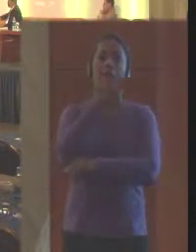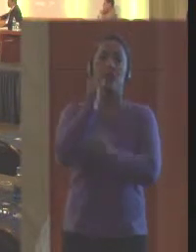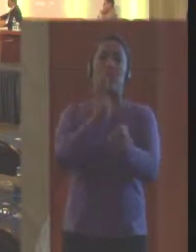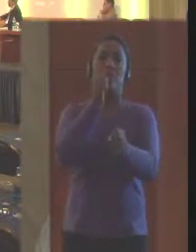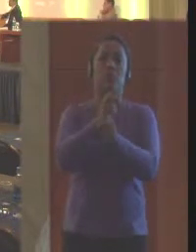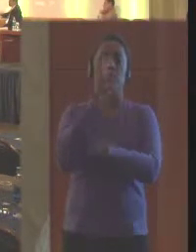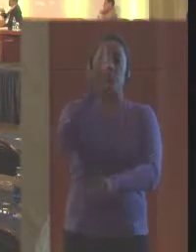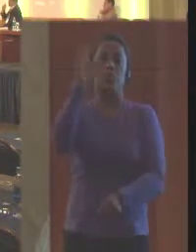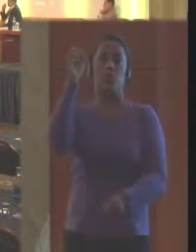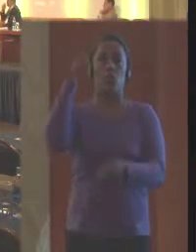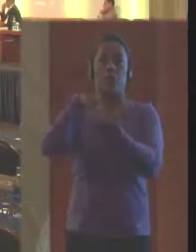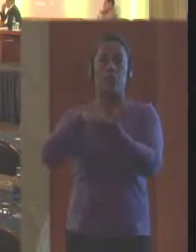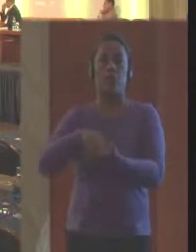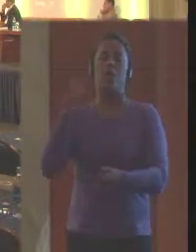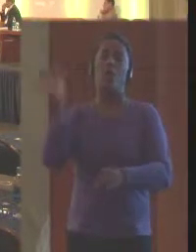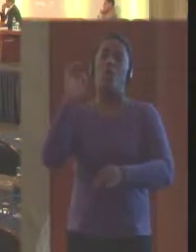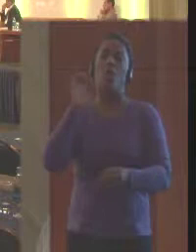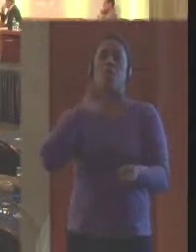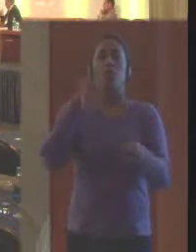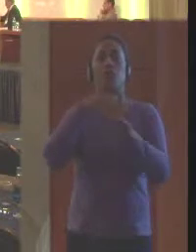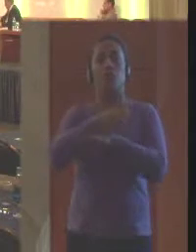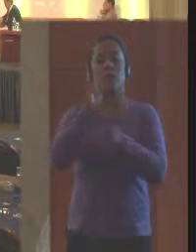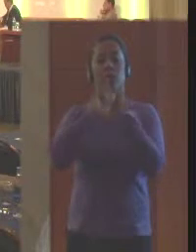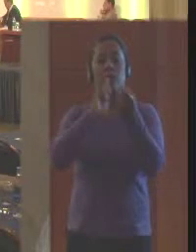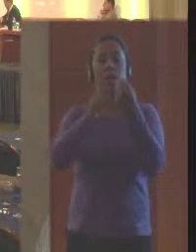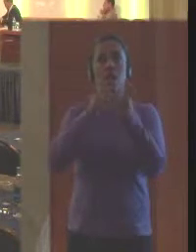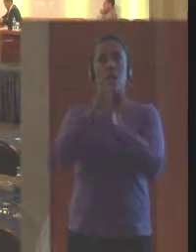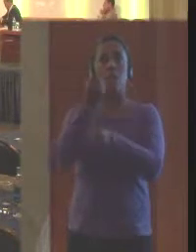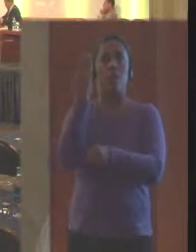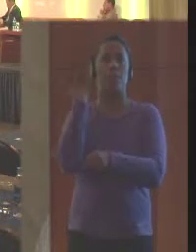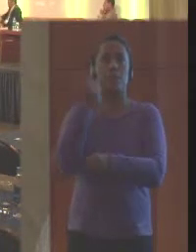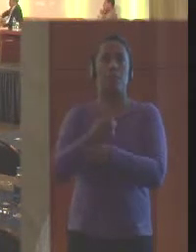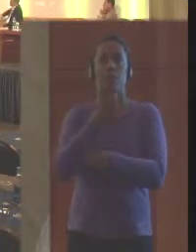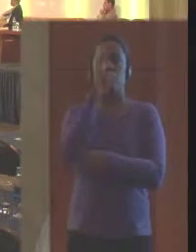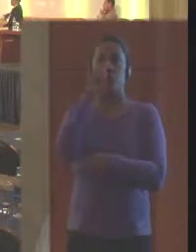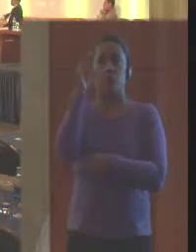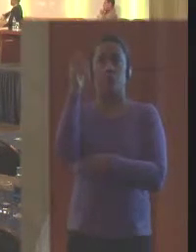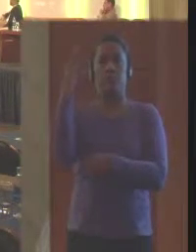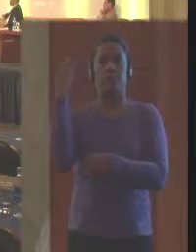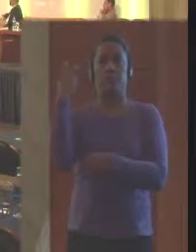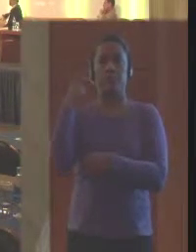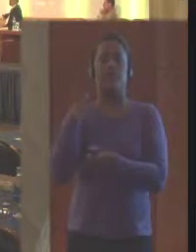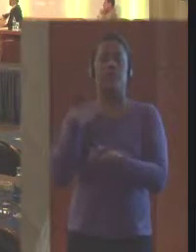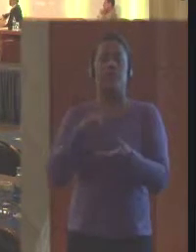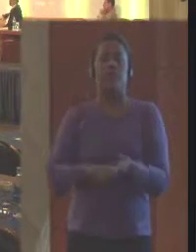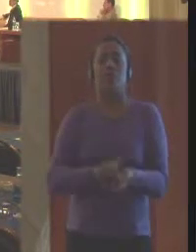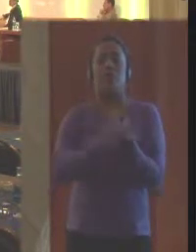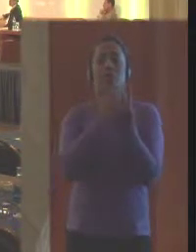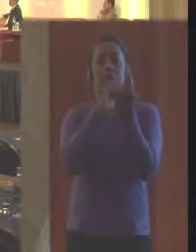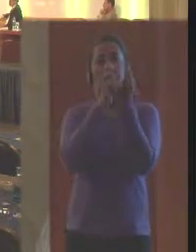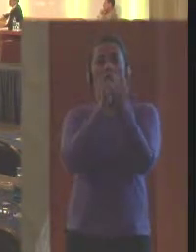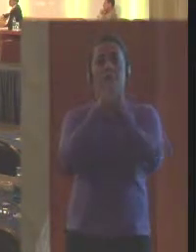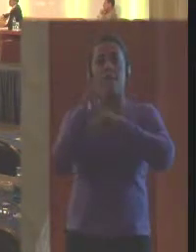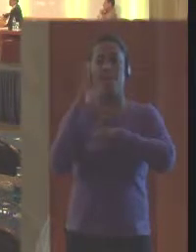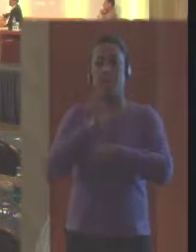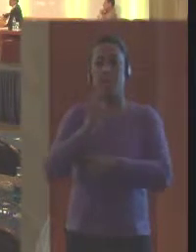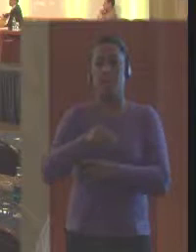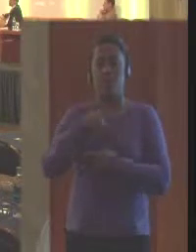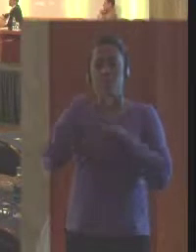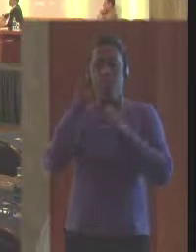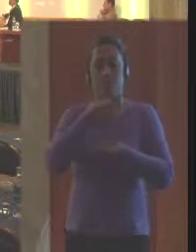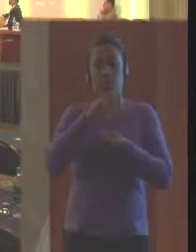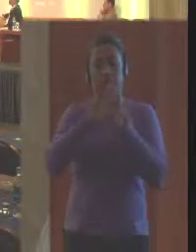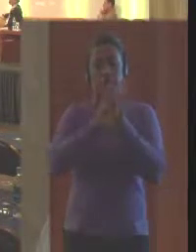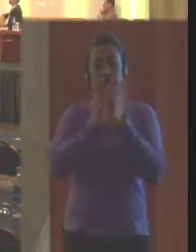2000 o el que se modificó el año pasado, con la misma información técnica, pero que allí